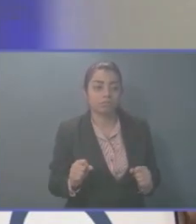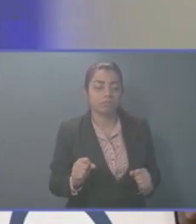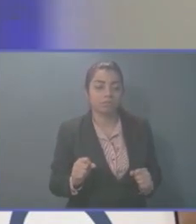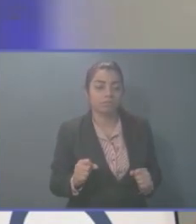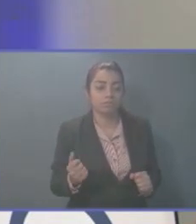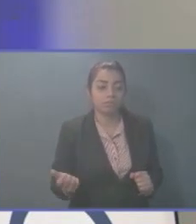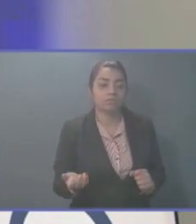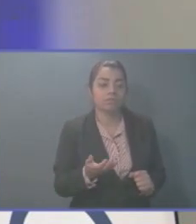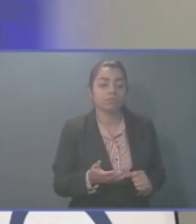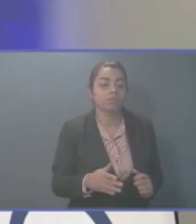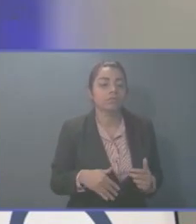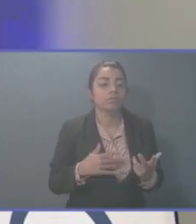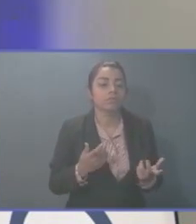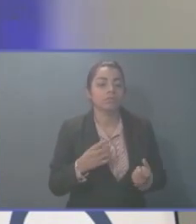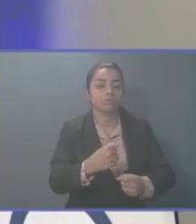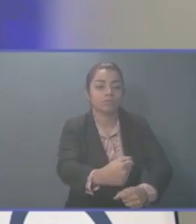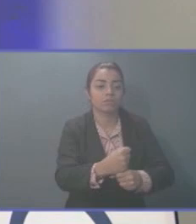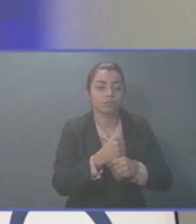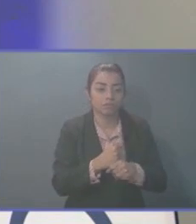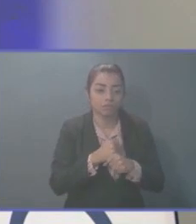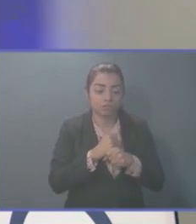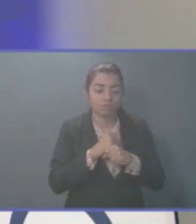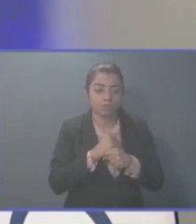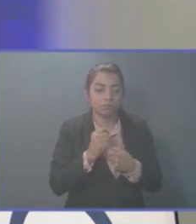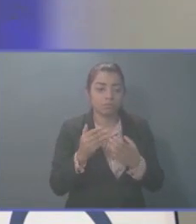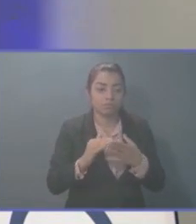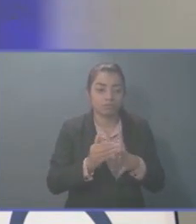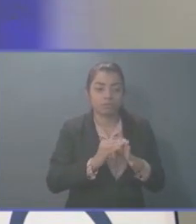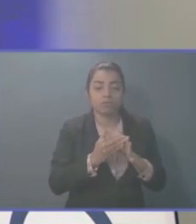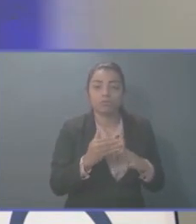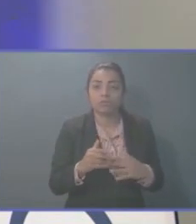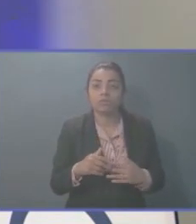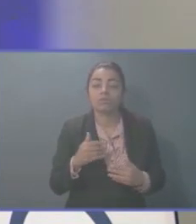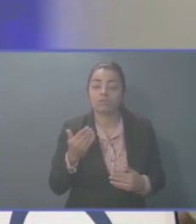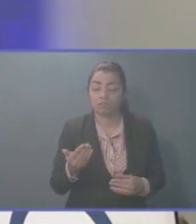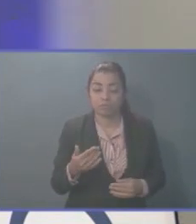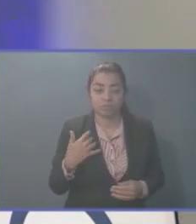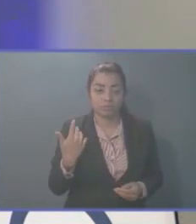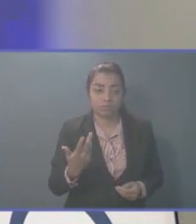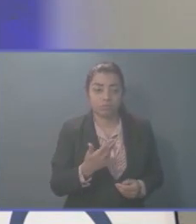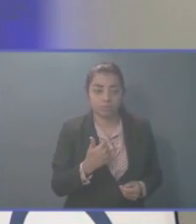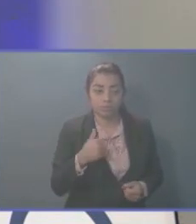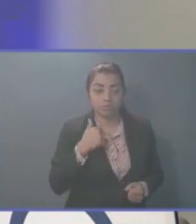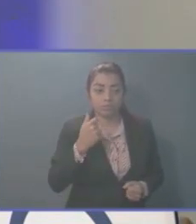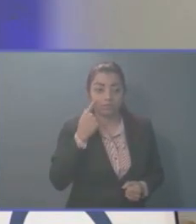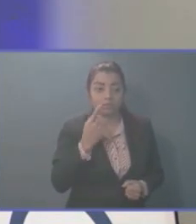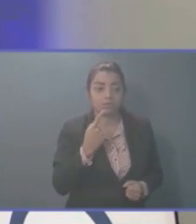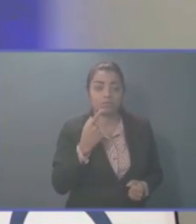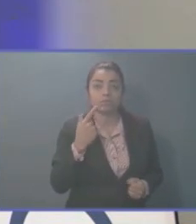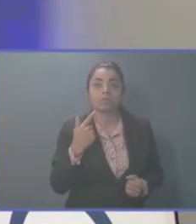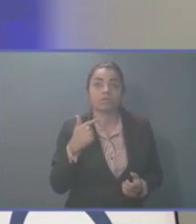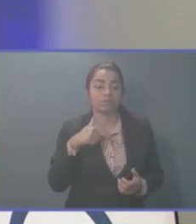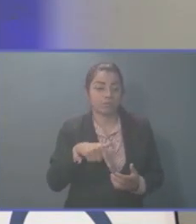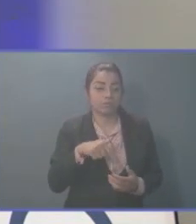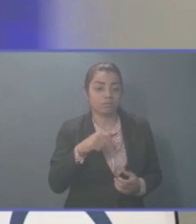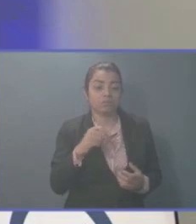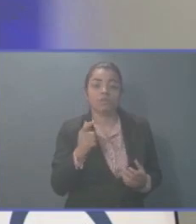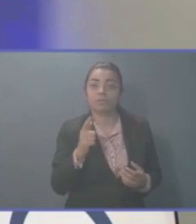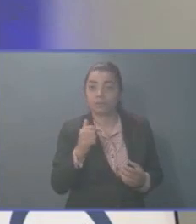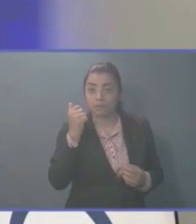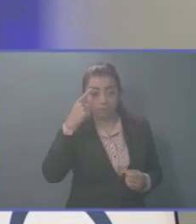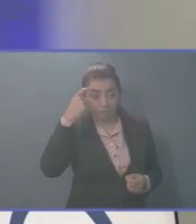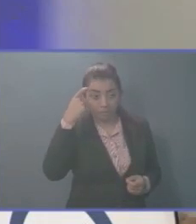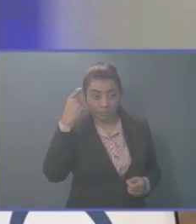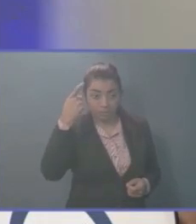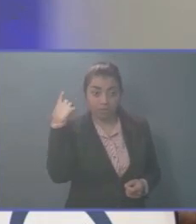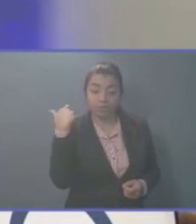a brindar seguridad a nuestros ciudadanos y ciudadanas. Se vino a través del plan El Salvador Seguro, que hay que recordar